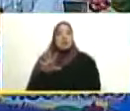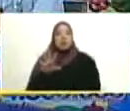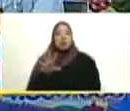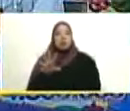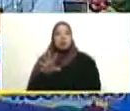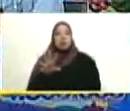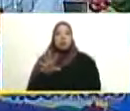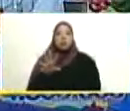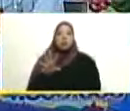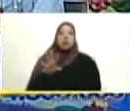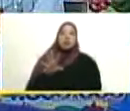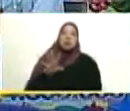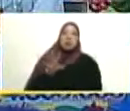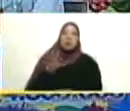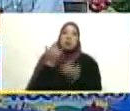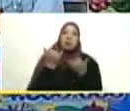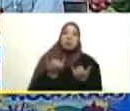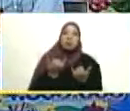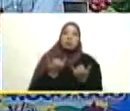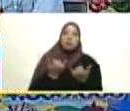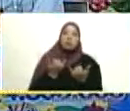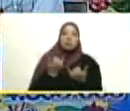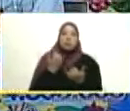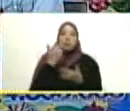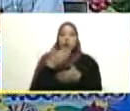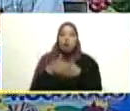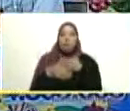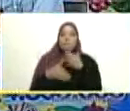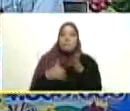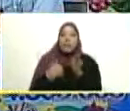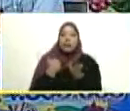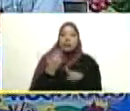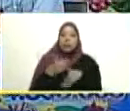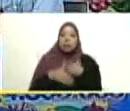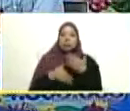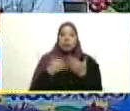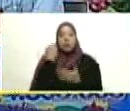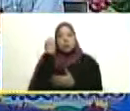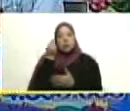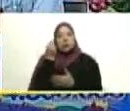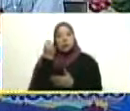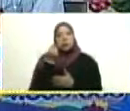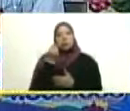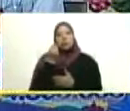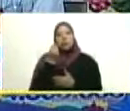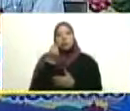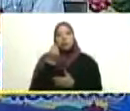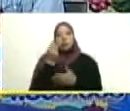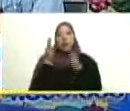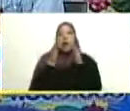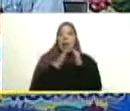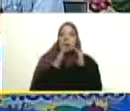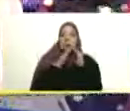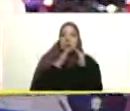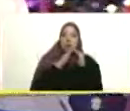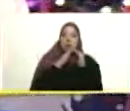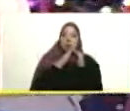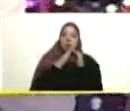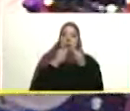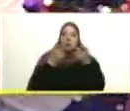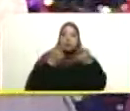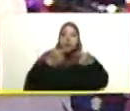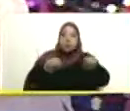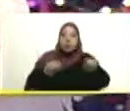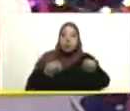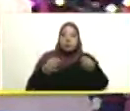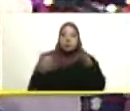2025, ¿ah? De este sexenio, con tiempo lo pensamos. Y estamos cumpliendo la meta en vivienda, con sanciones,